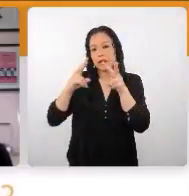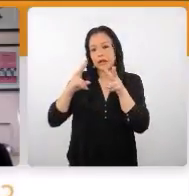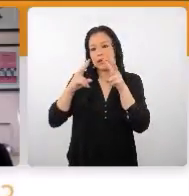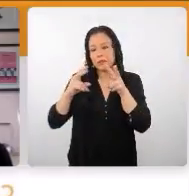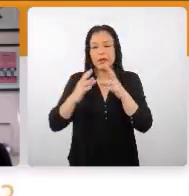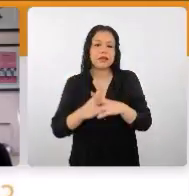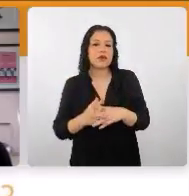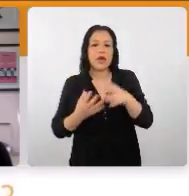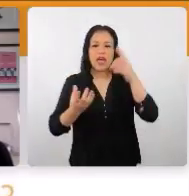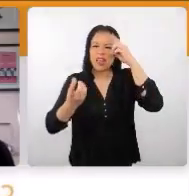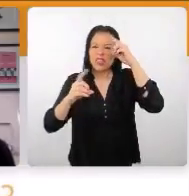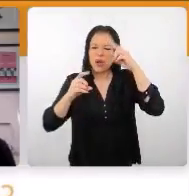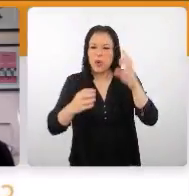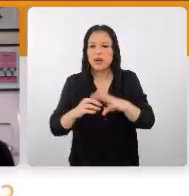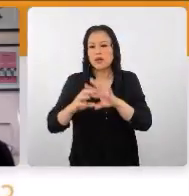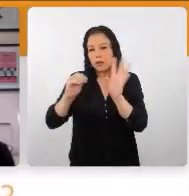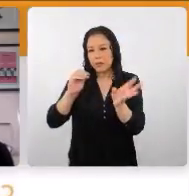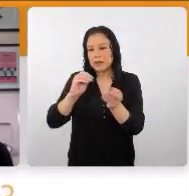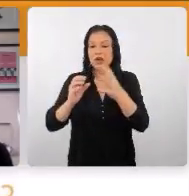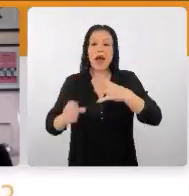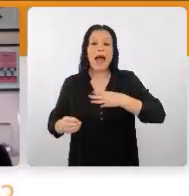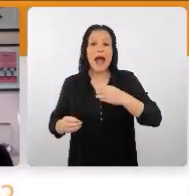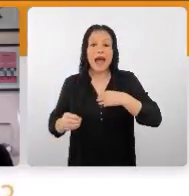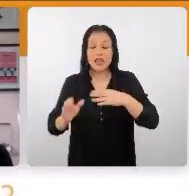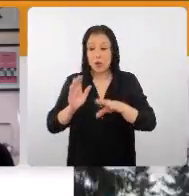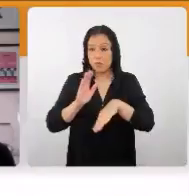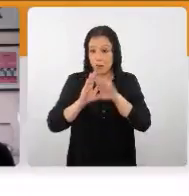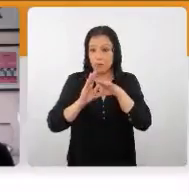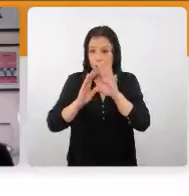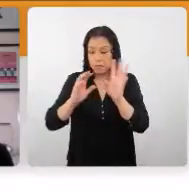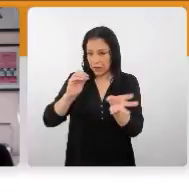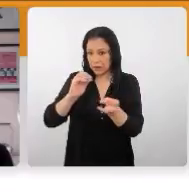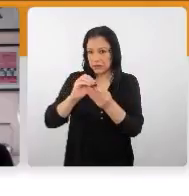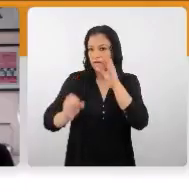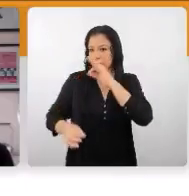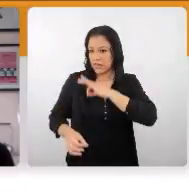a medida que aumenta la edad que van ganando este beneficio.